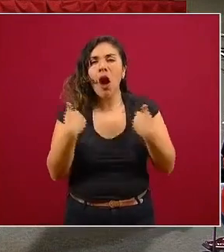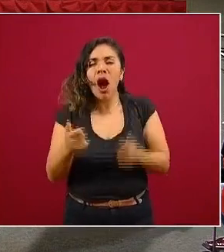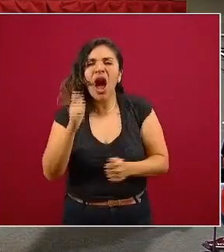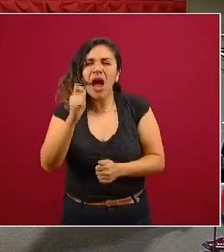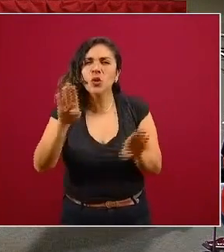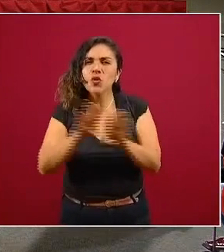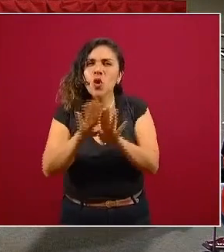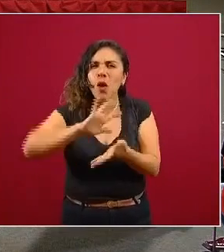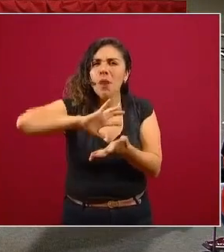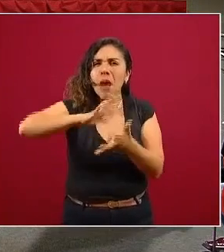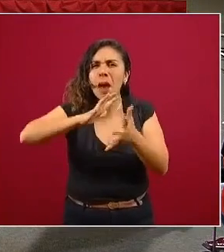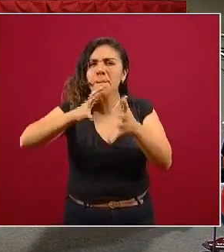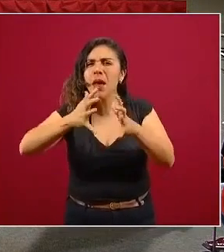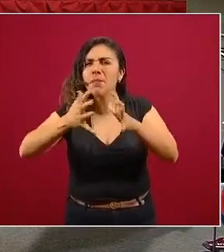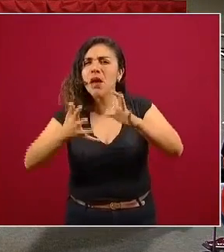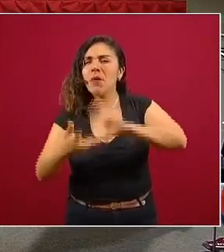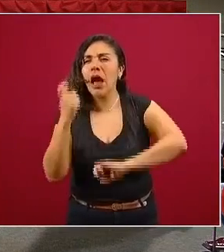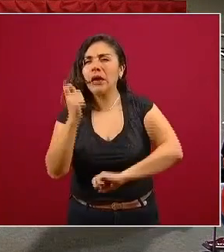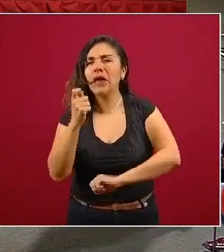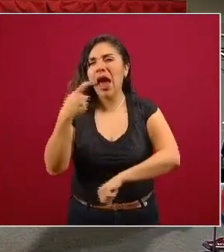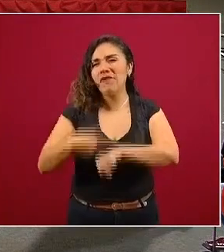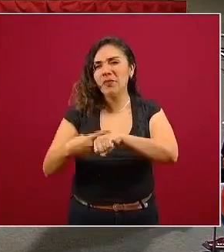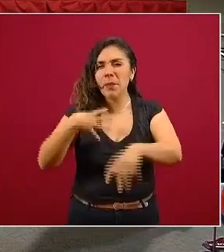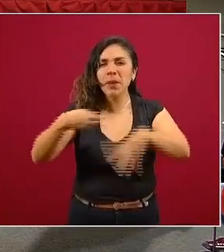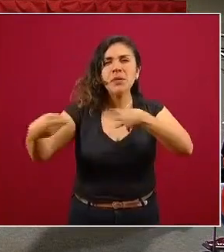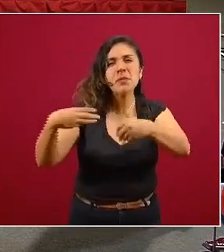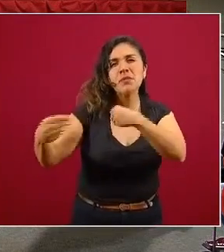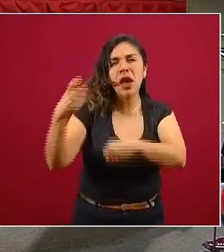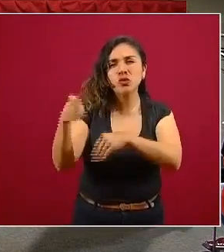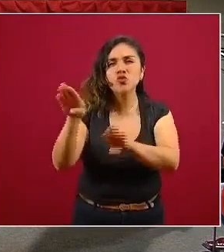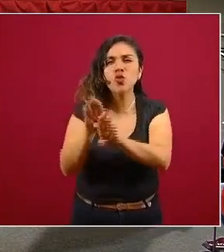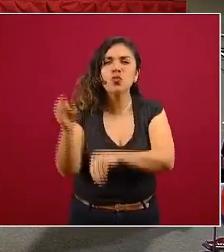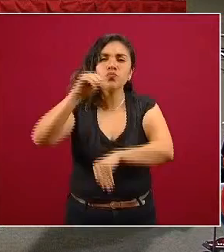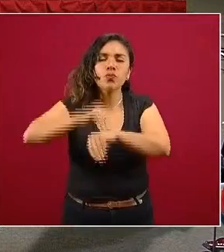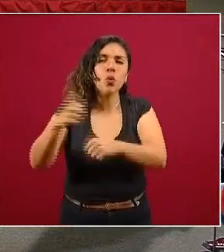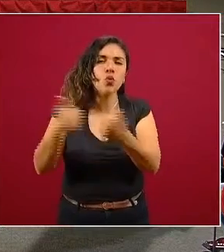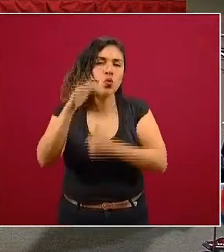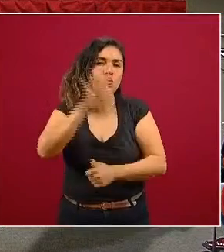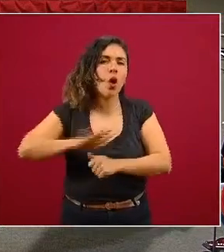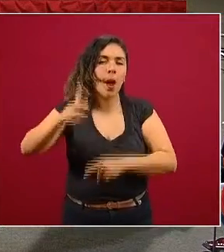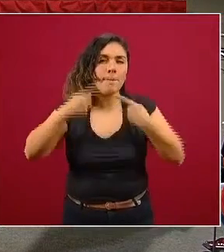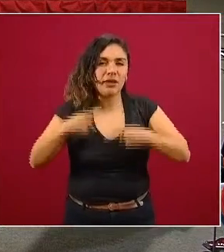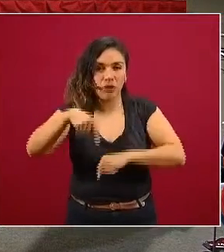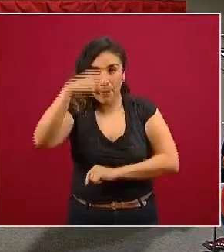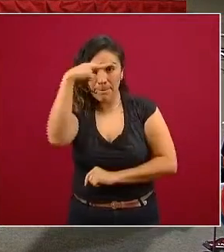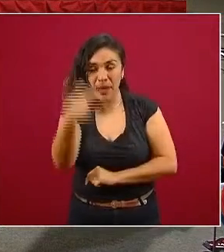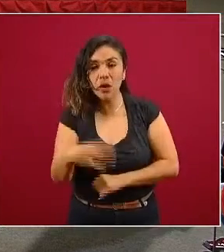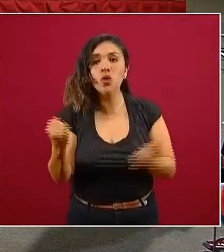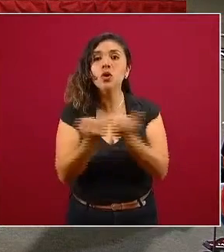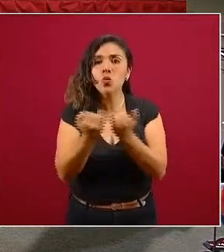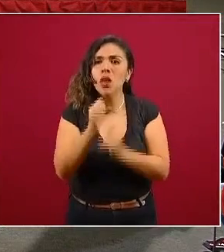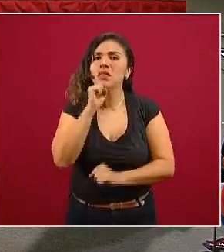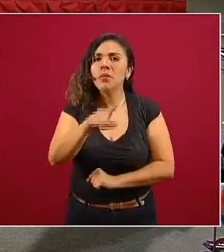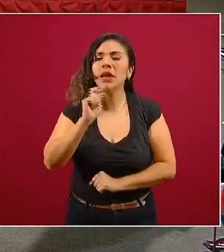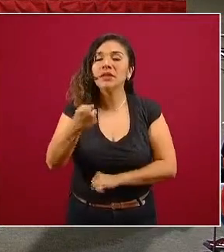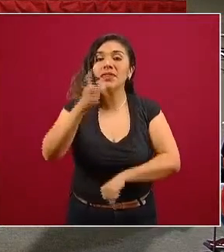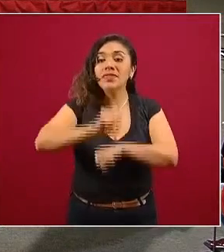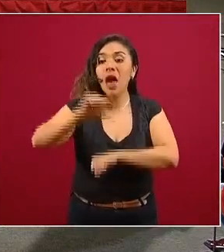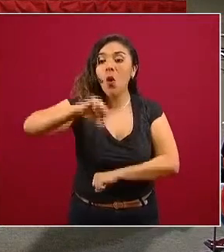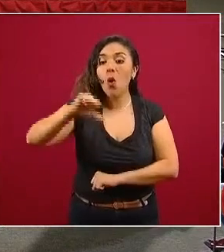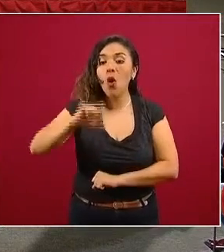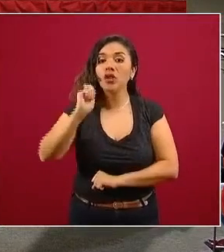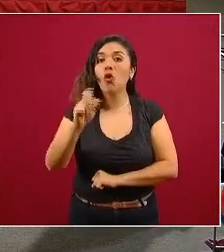la evolución de la epidemia y el comportamiento de la misma a toda la población en México. Así también nos encontramos en el día